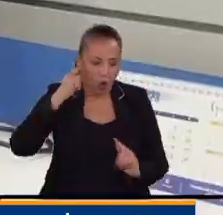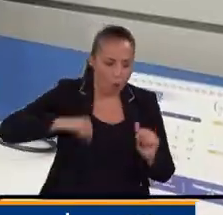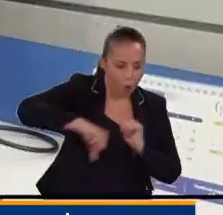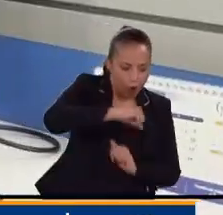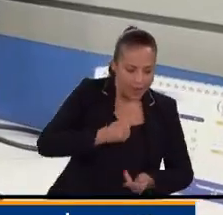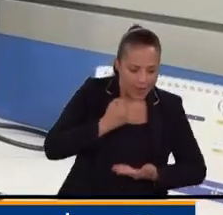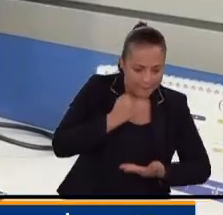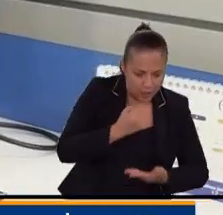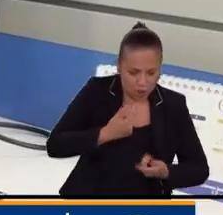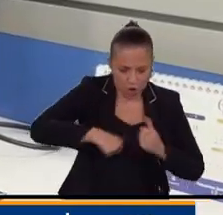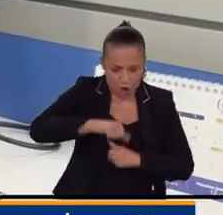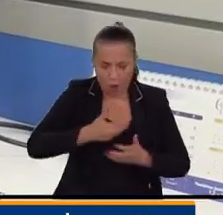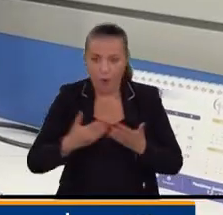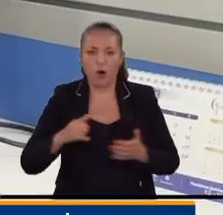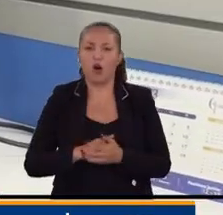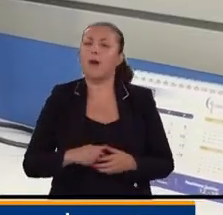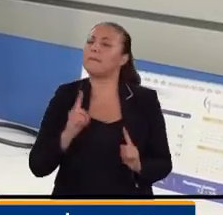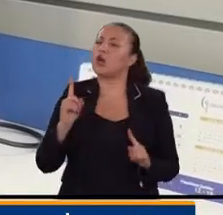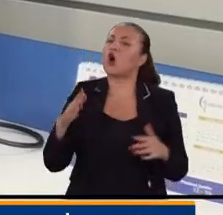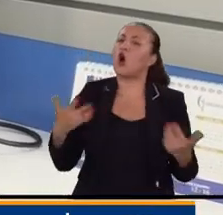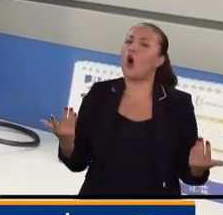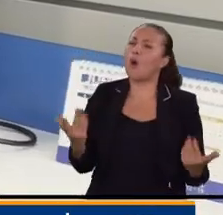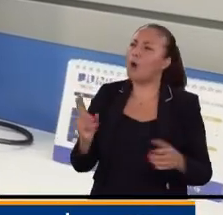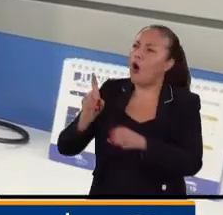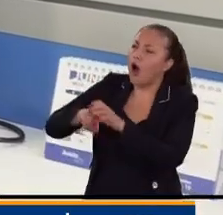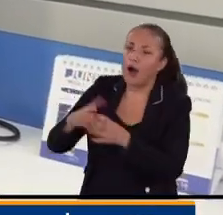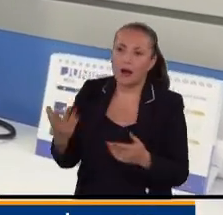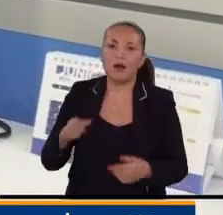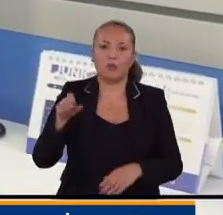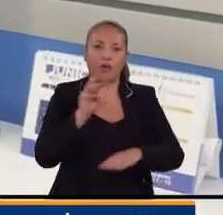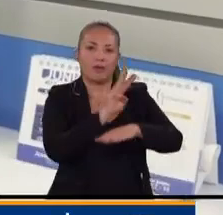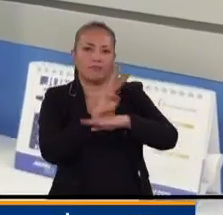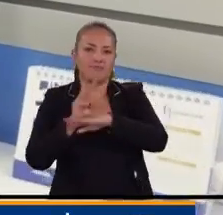tiempo. Pero ¿cómo acceder a estos beneficios? Fácil, ingresen a